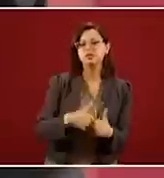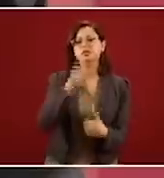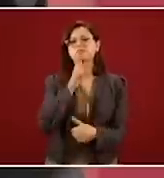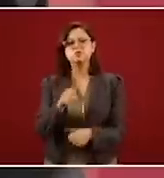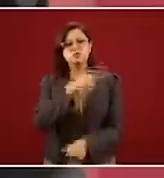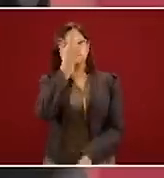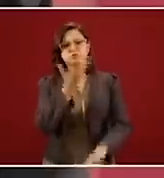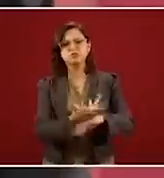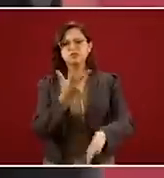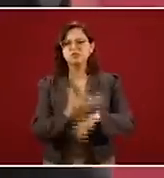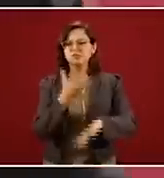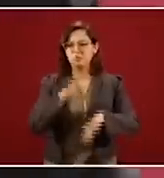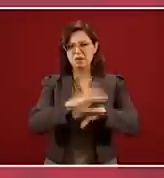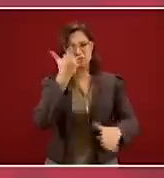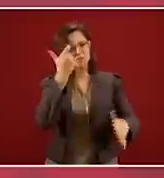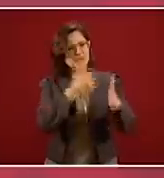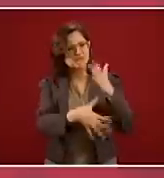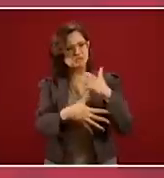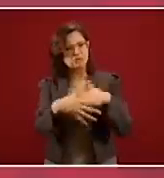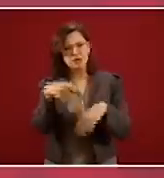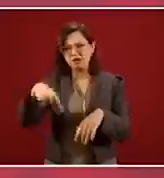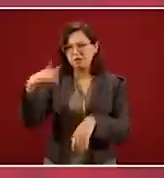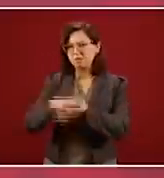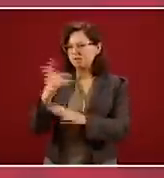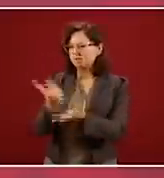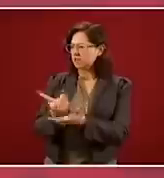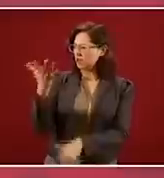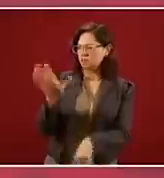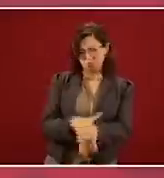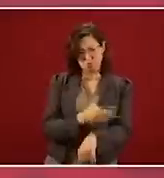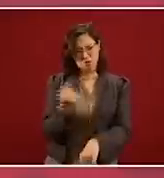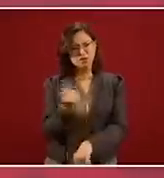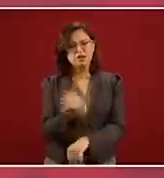México? Entonces ya esa política no va a volver